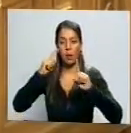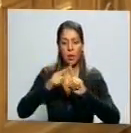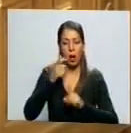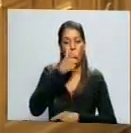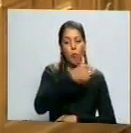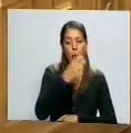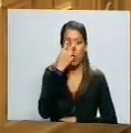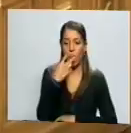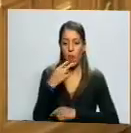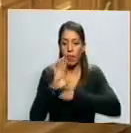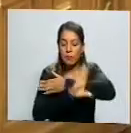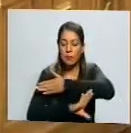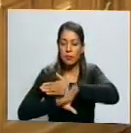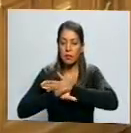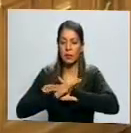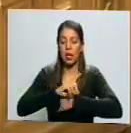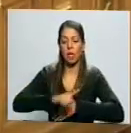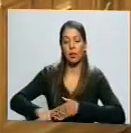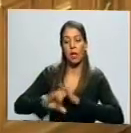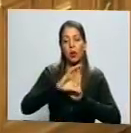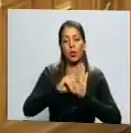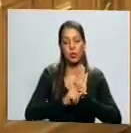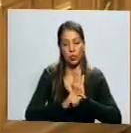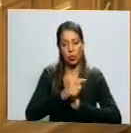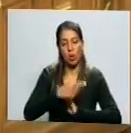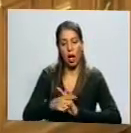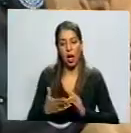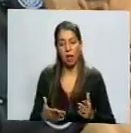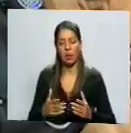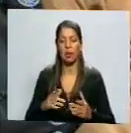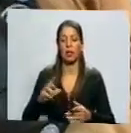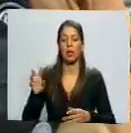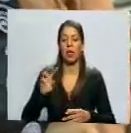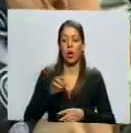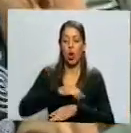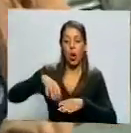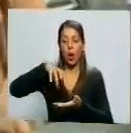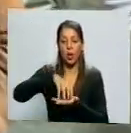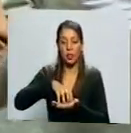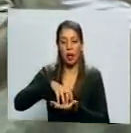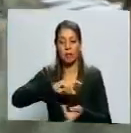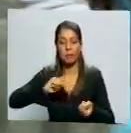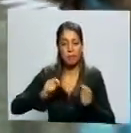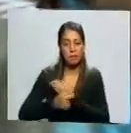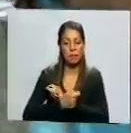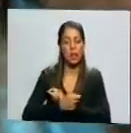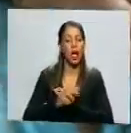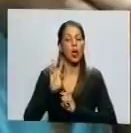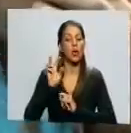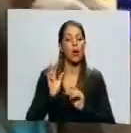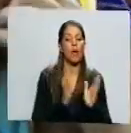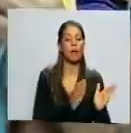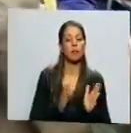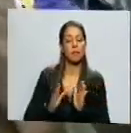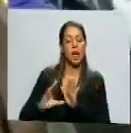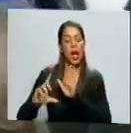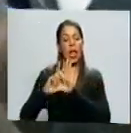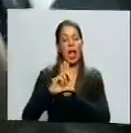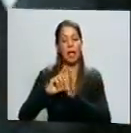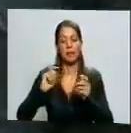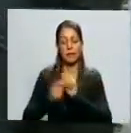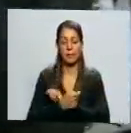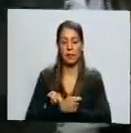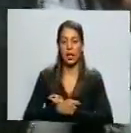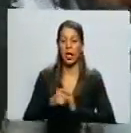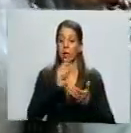pueblo. Tenemos el mandato constitucional de transformar el Estado, de crear un nuevo ordenamiento jurídico y de redactar